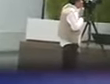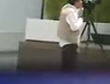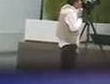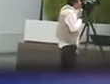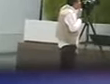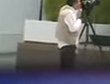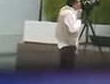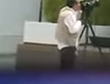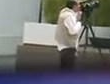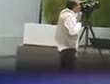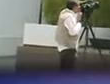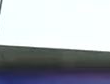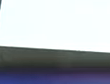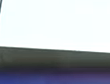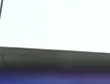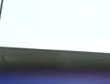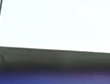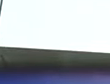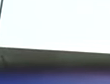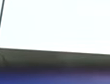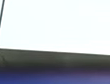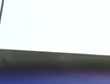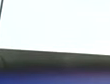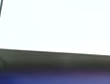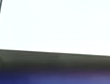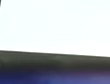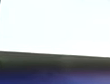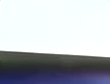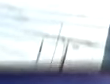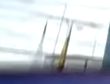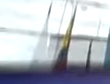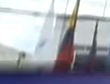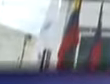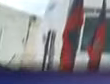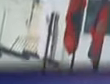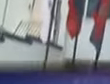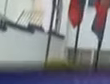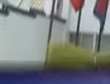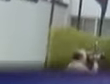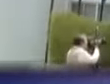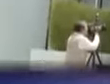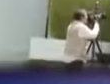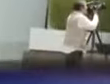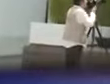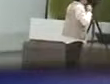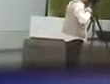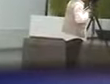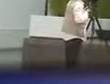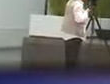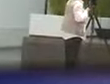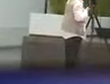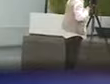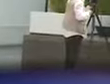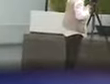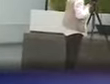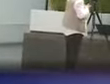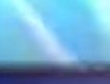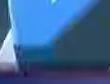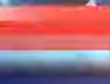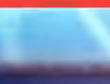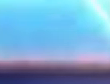Petroecuador renegociará contratos con China y Tailandia de venta de petróleo para mejorar el precio del crudo.